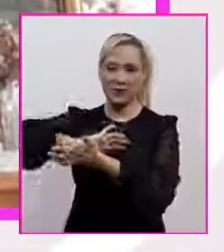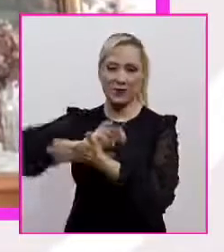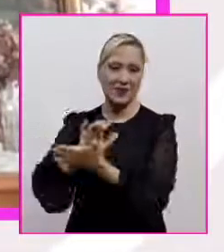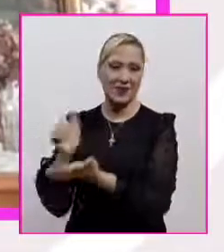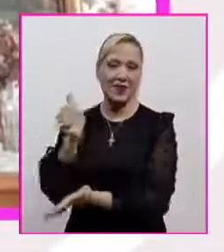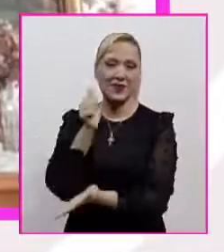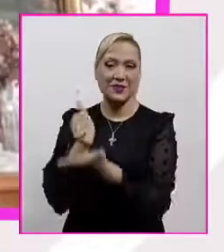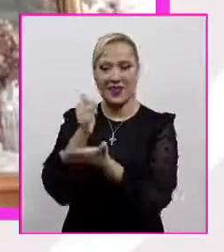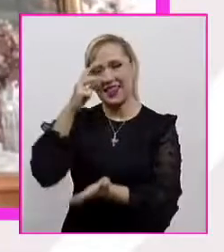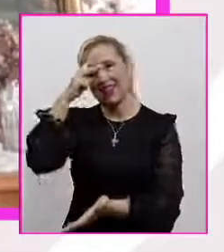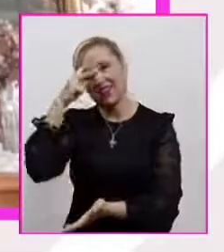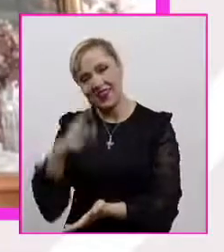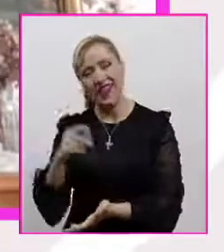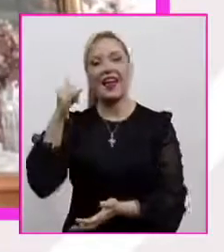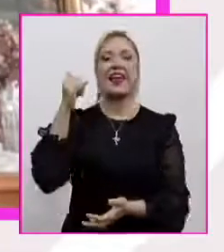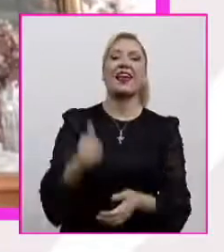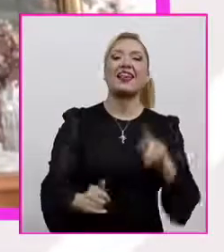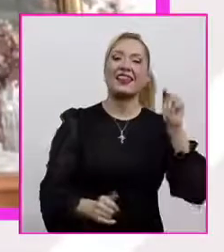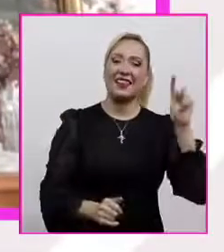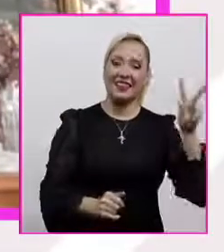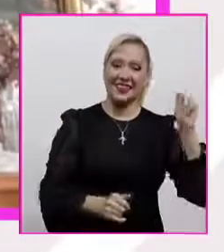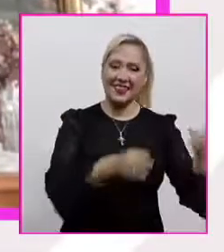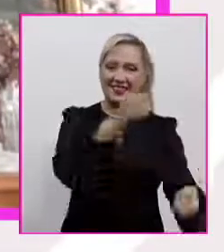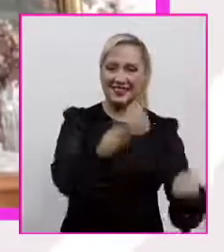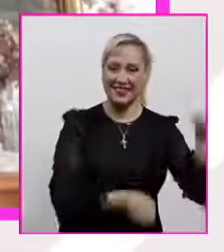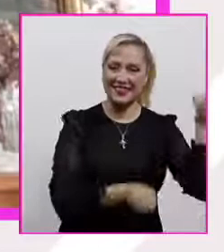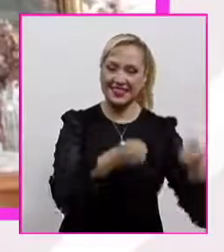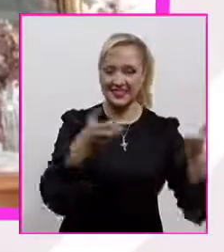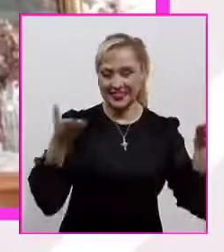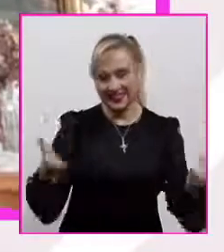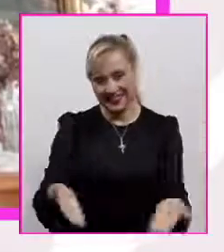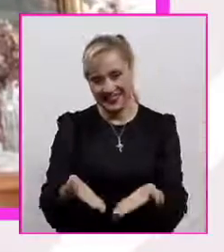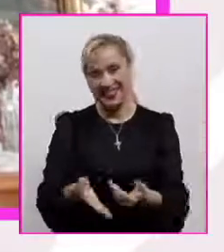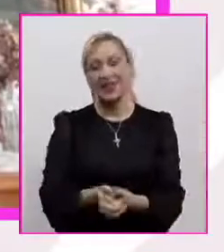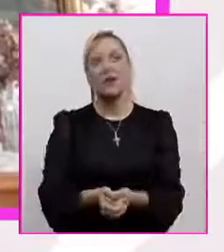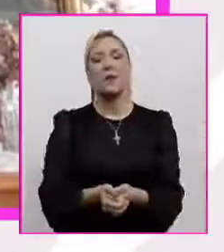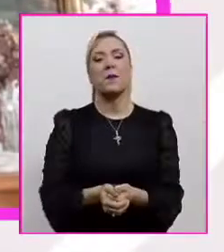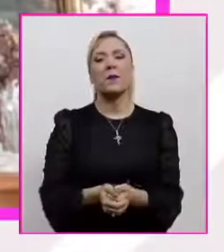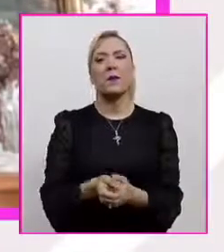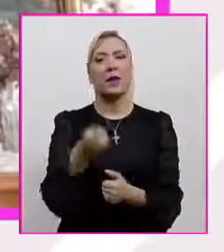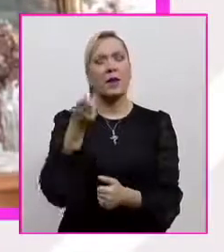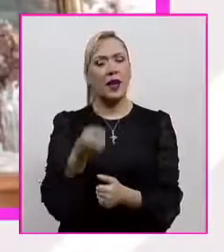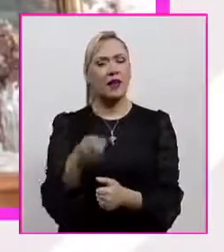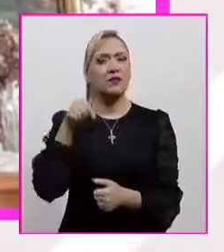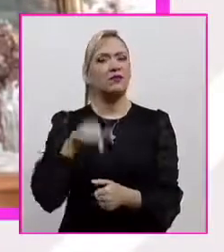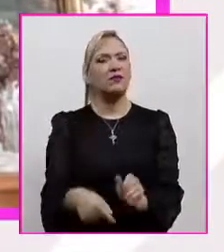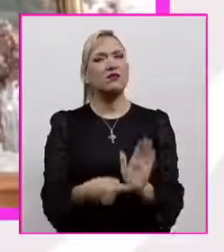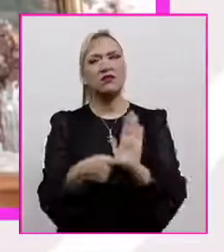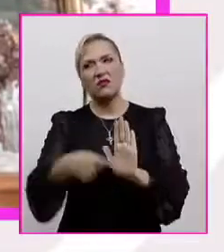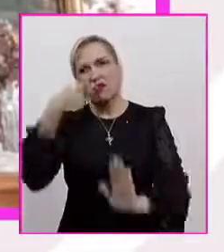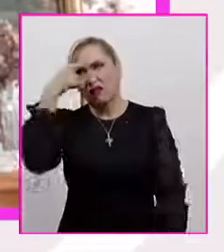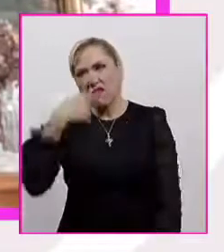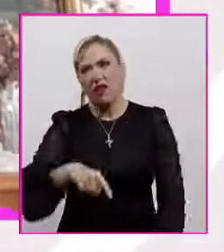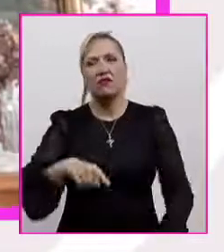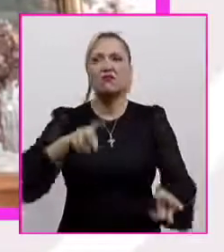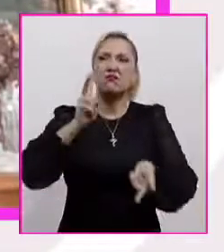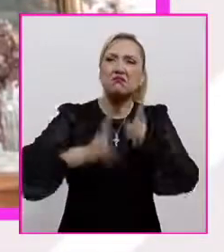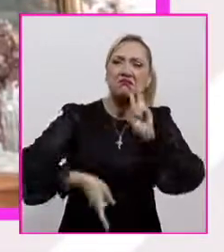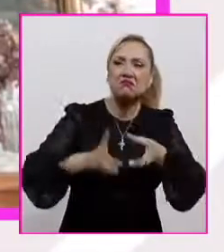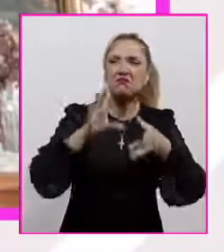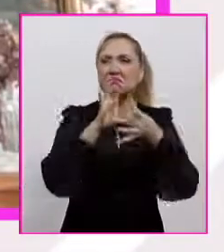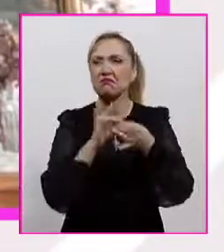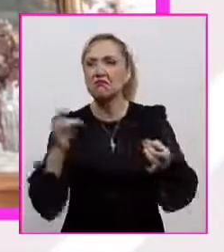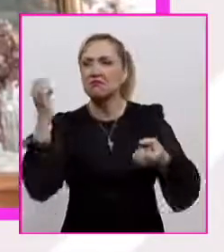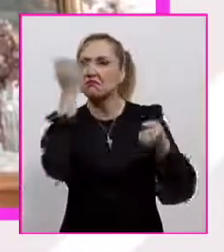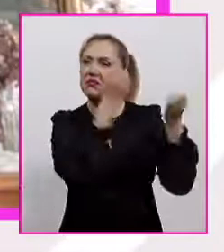Consejo para Prevenir y Eliminar la Discriminación de la Ciudad de México, el COPRED. Espacio Diverso es un espacio para hablar,